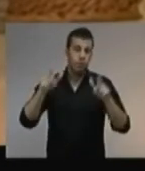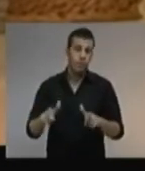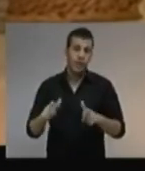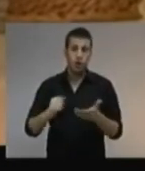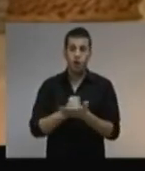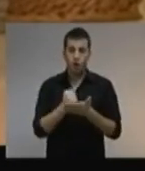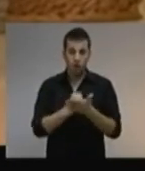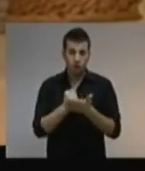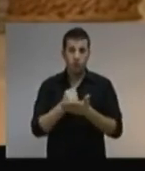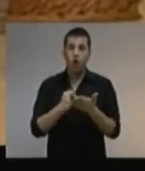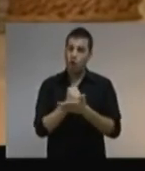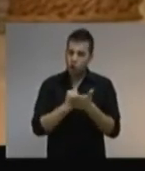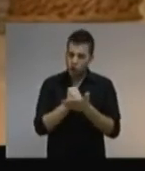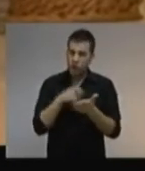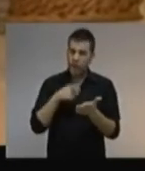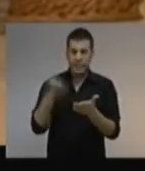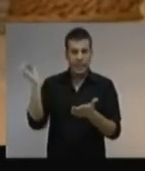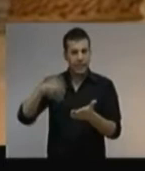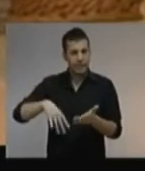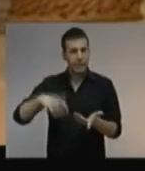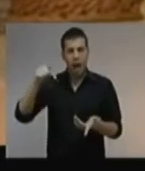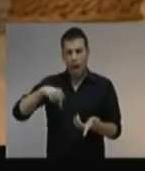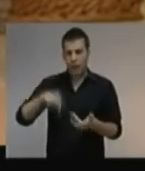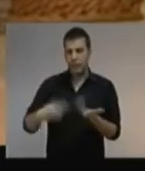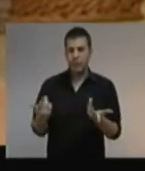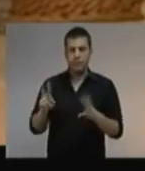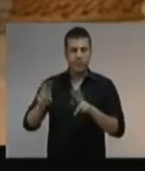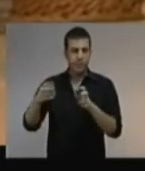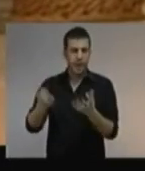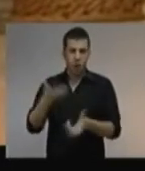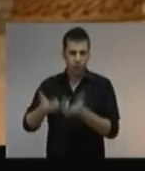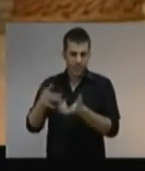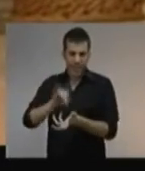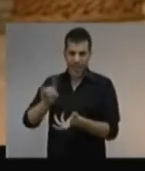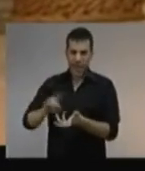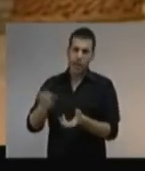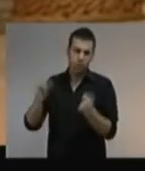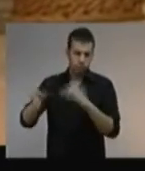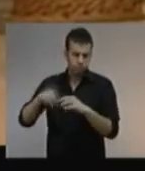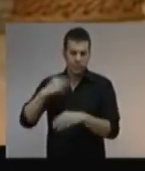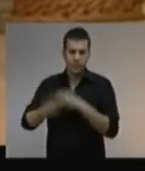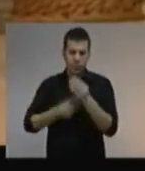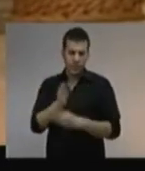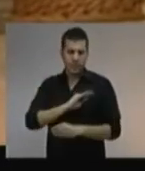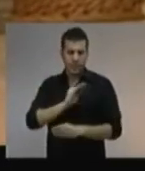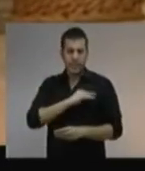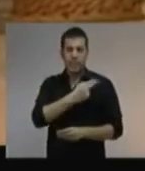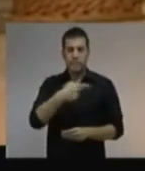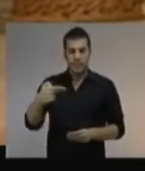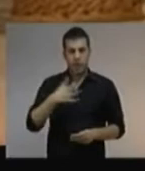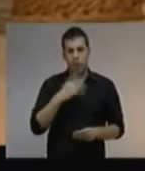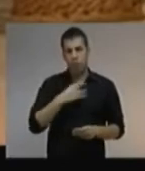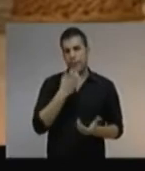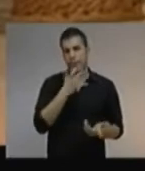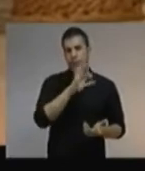plato con gofio. El gofio es otro ingrediente muy peculiar, muy utilizado en nuestra cocina. El pescado, hay varios pescados,